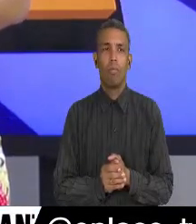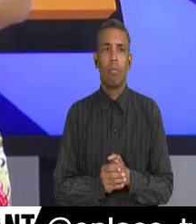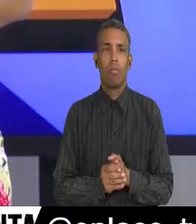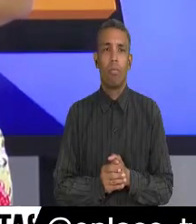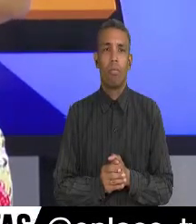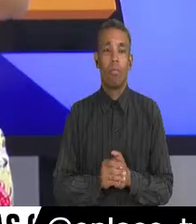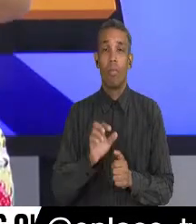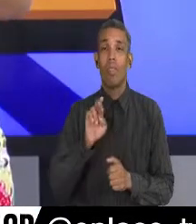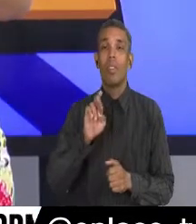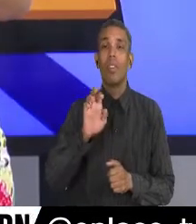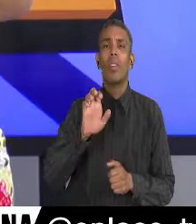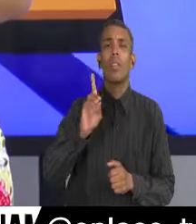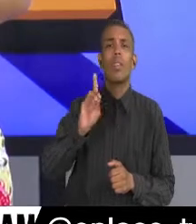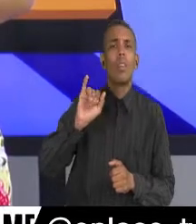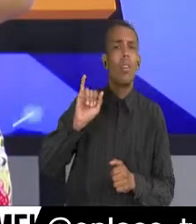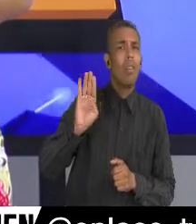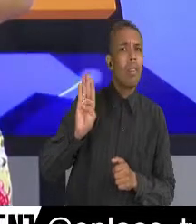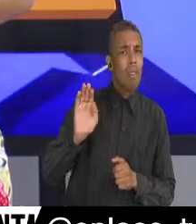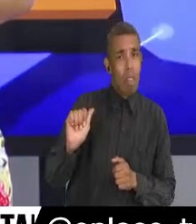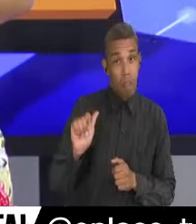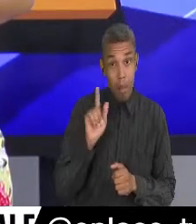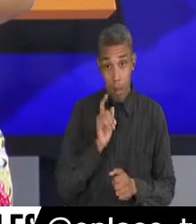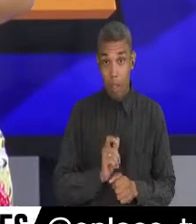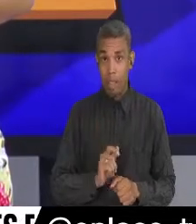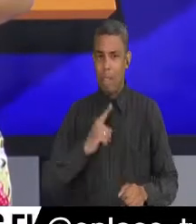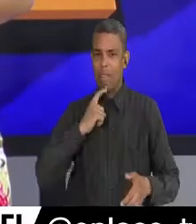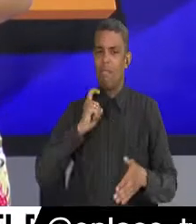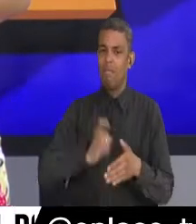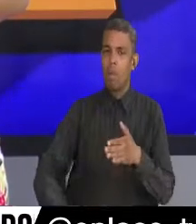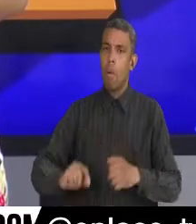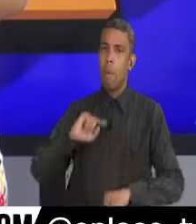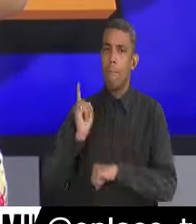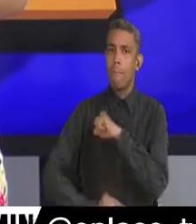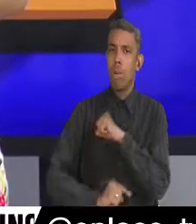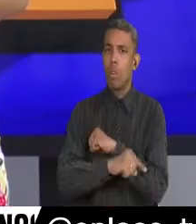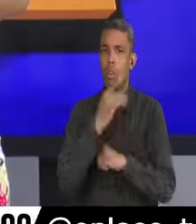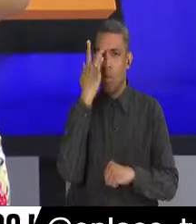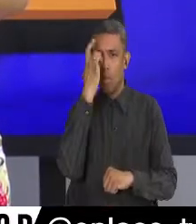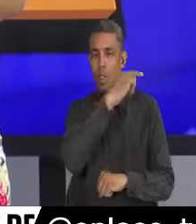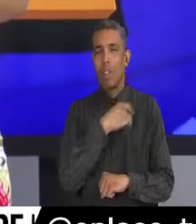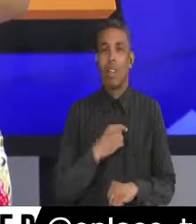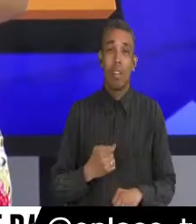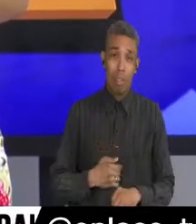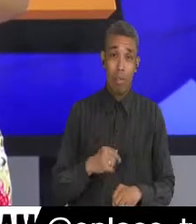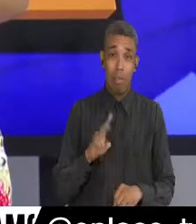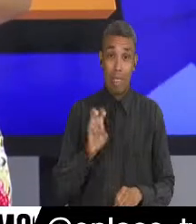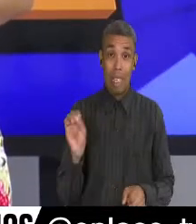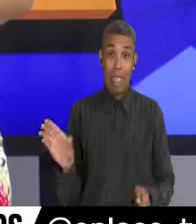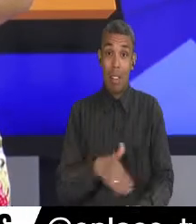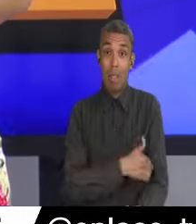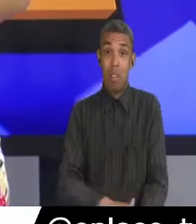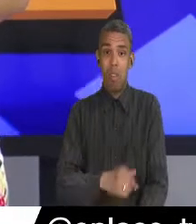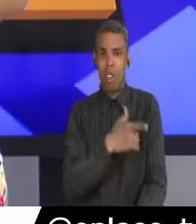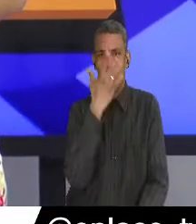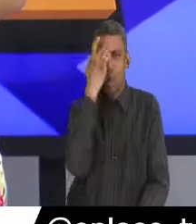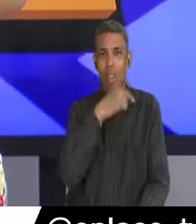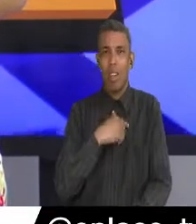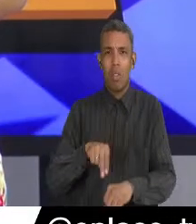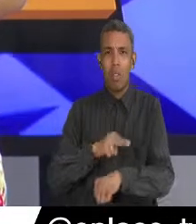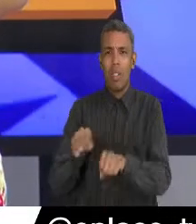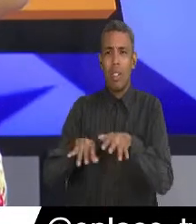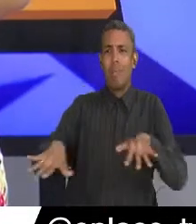Rediva. La empresa tendrá que pagar 2.400 millones de pesos por afectaciones al medio ambiente. Y en otras noticias, un hombre de 32 años